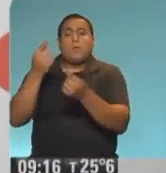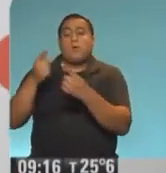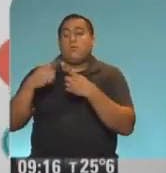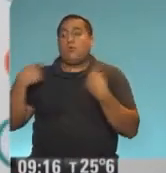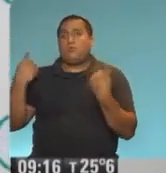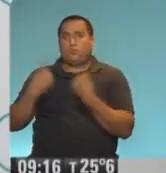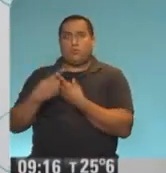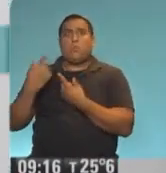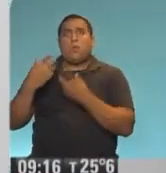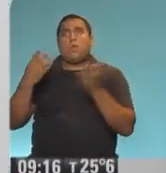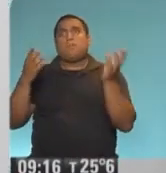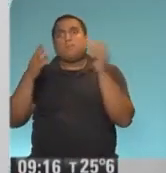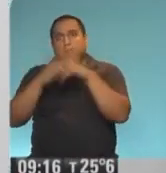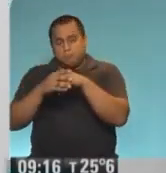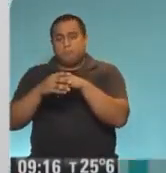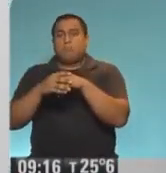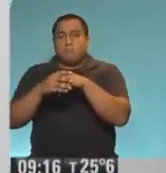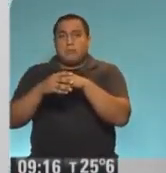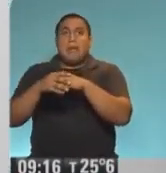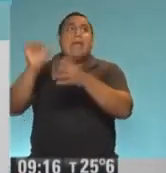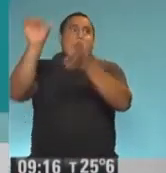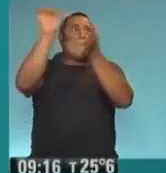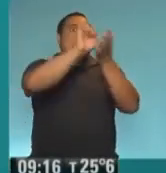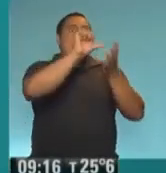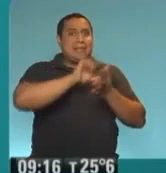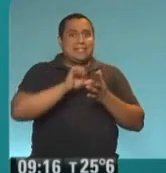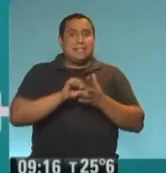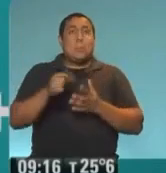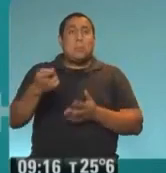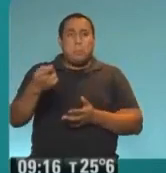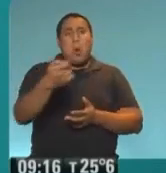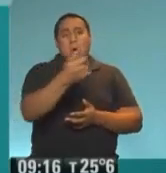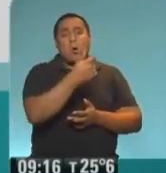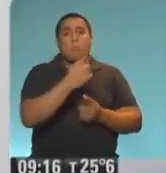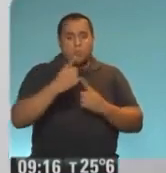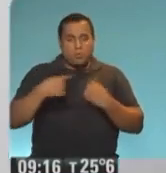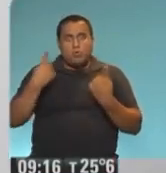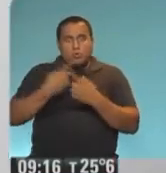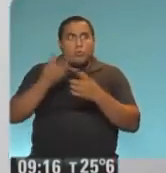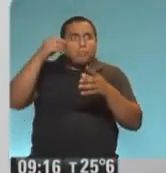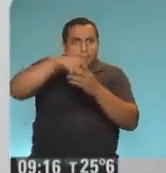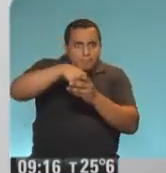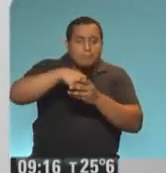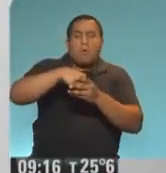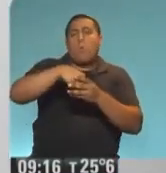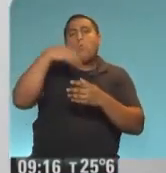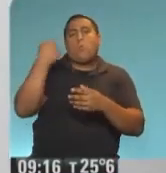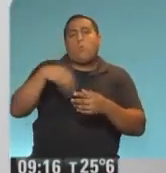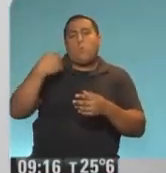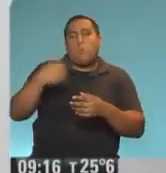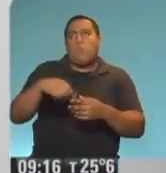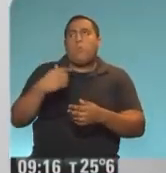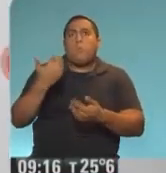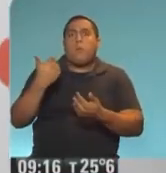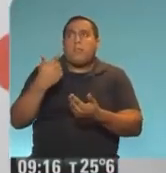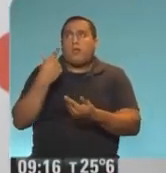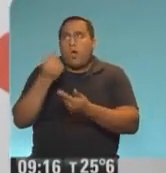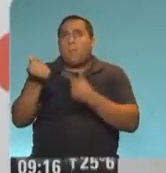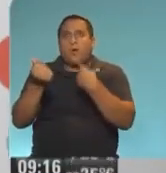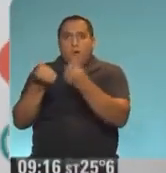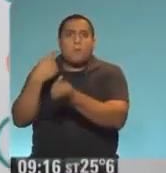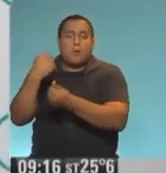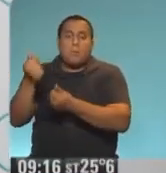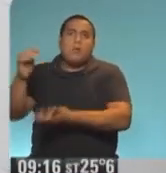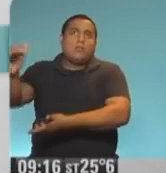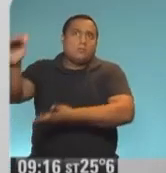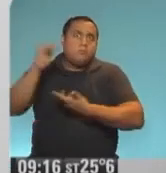el privilegio de ser de los pocos países que hemos podido avanzar con un número importante de vacunas